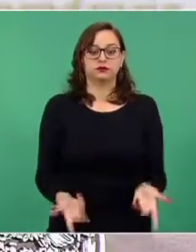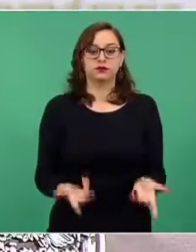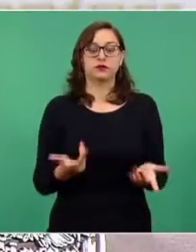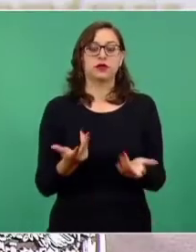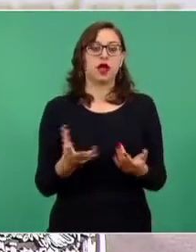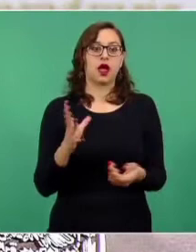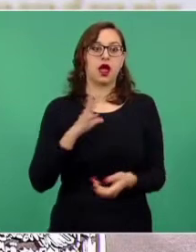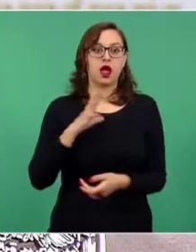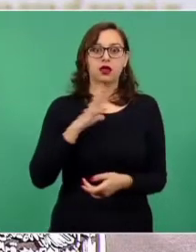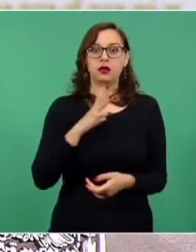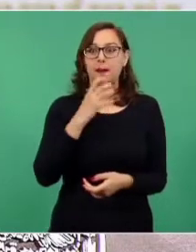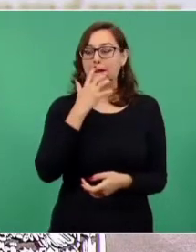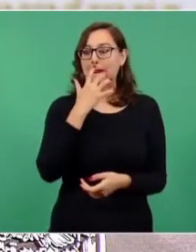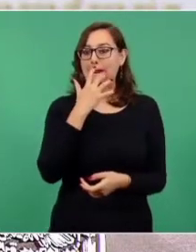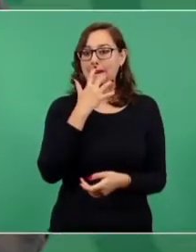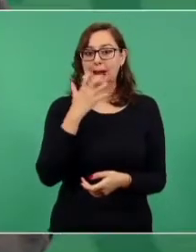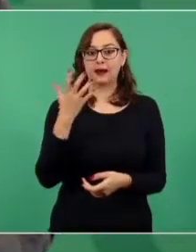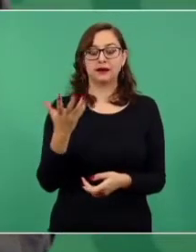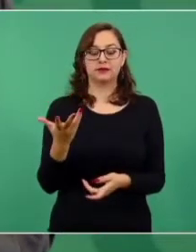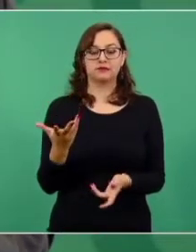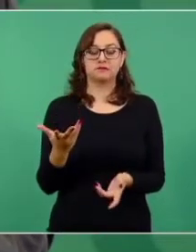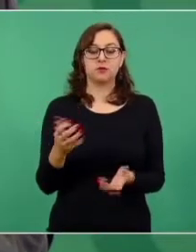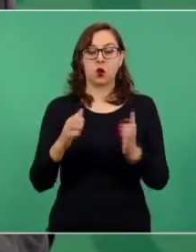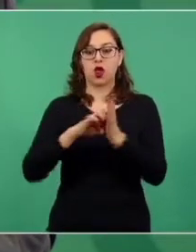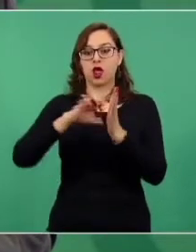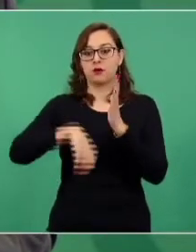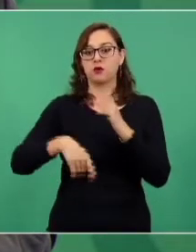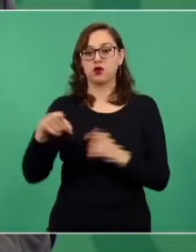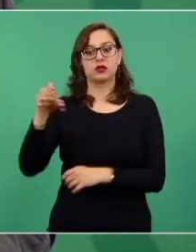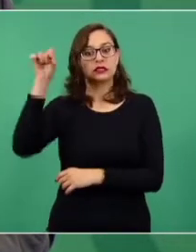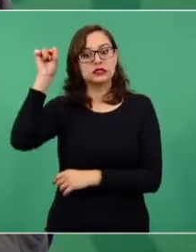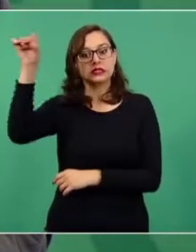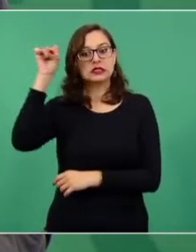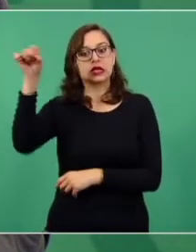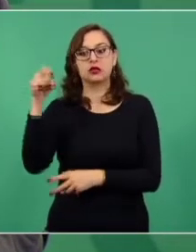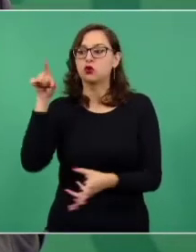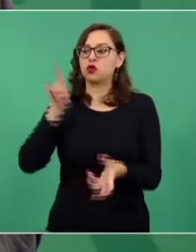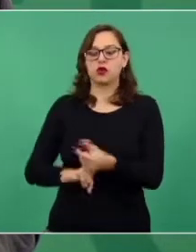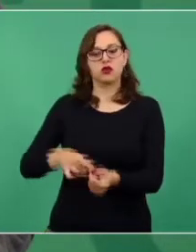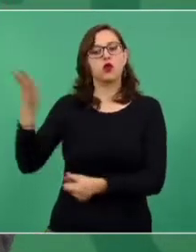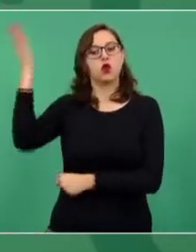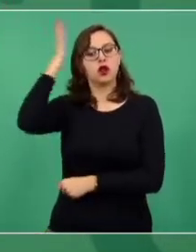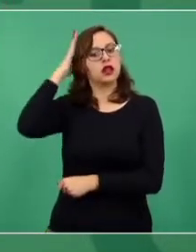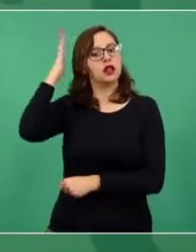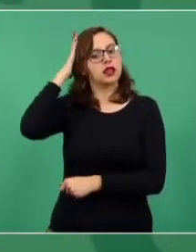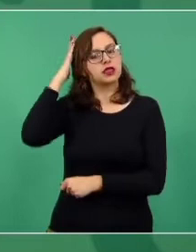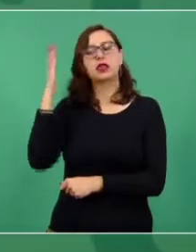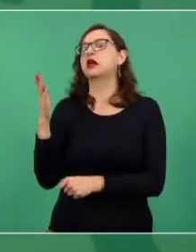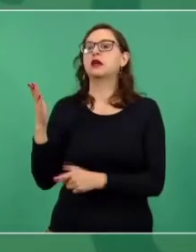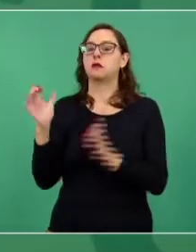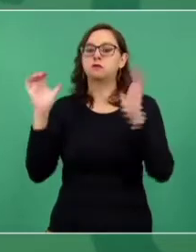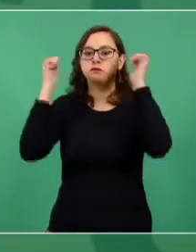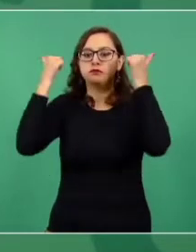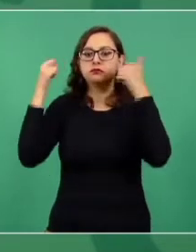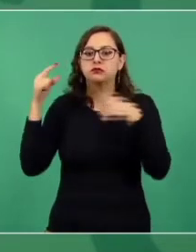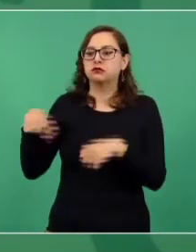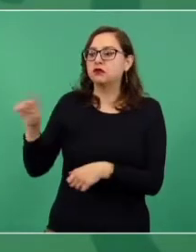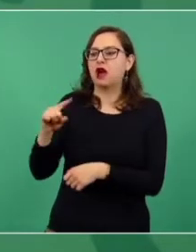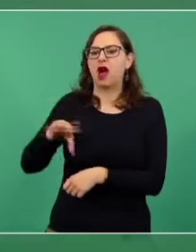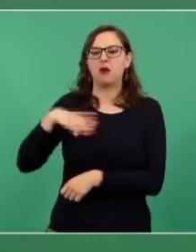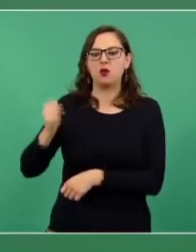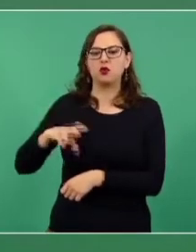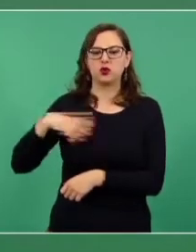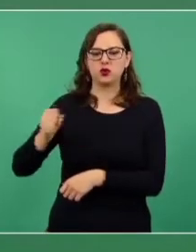los líderes charros, ya cada vez menos, en